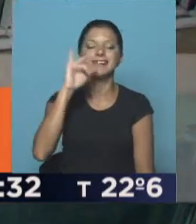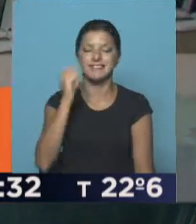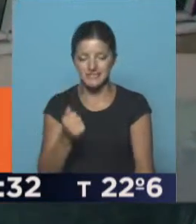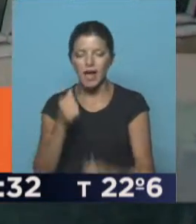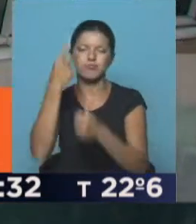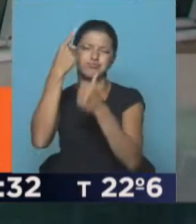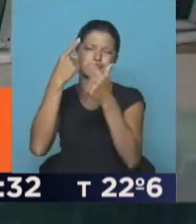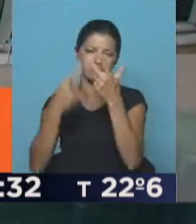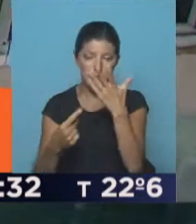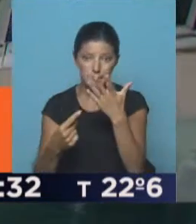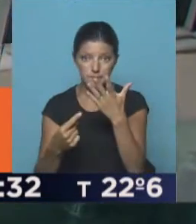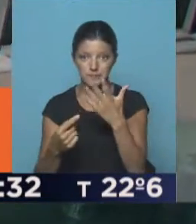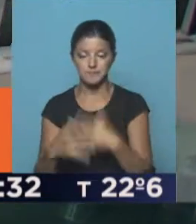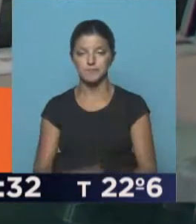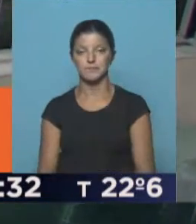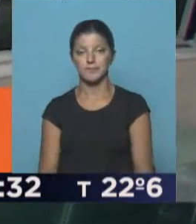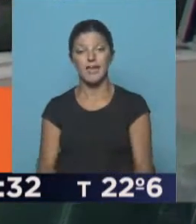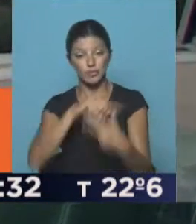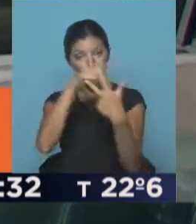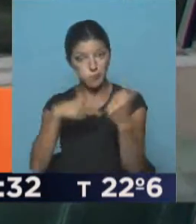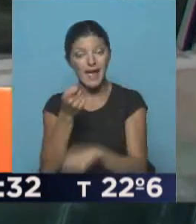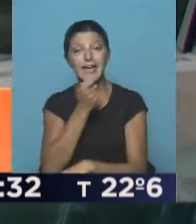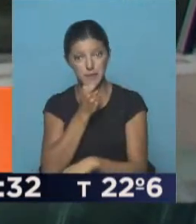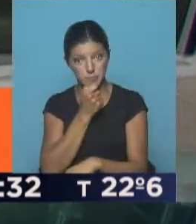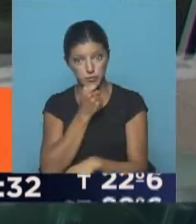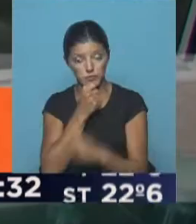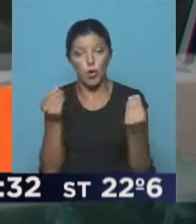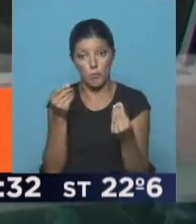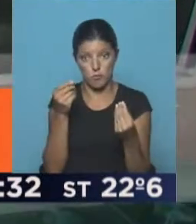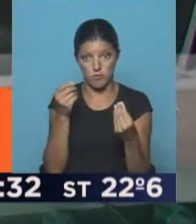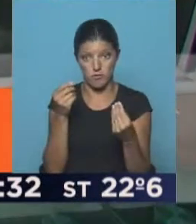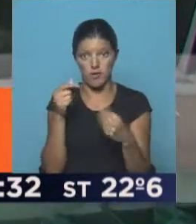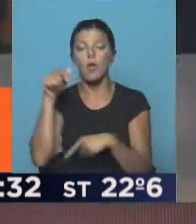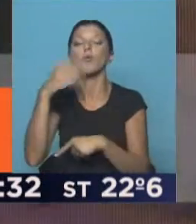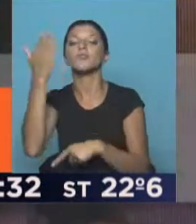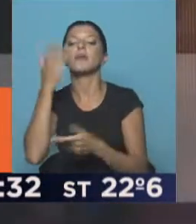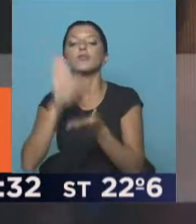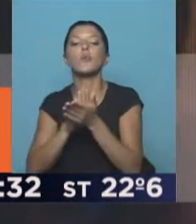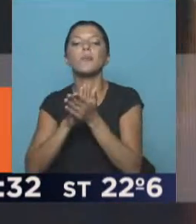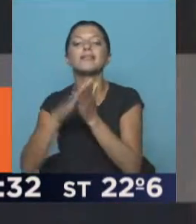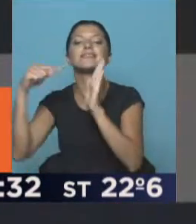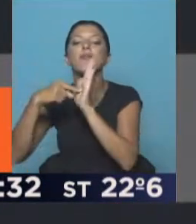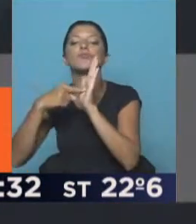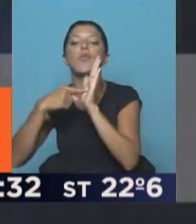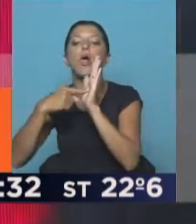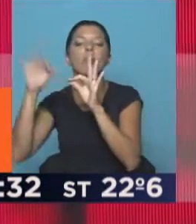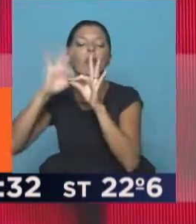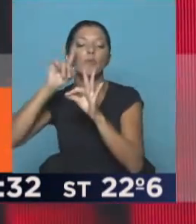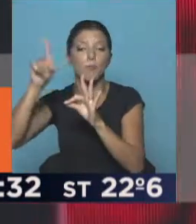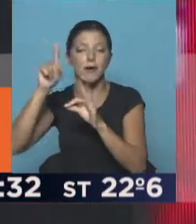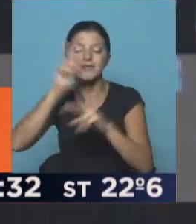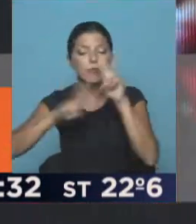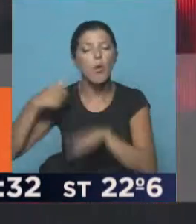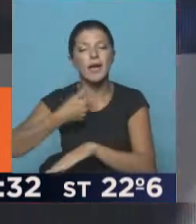relativamente poco. Me parece que son ejemplos de cómo, frente al consenso centrista europeo, puede haber una sociedad que busca o una salida